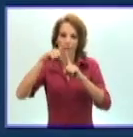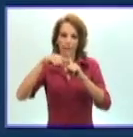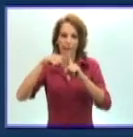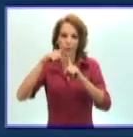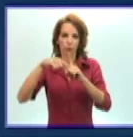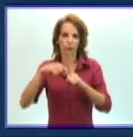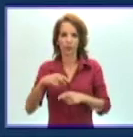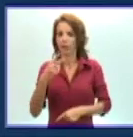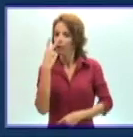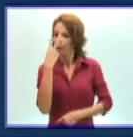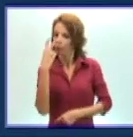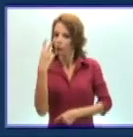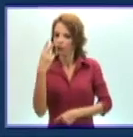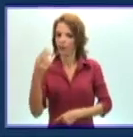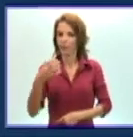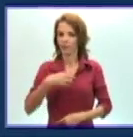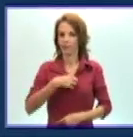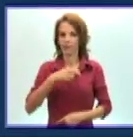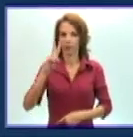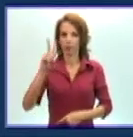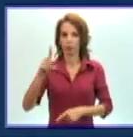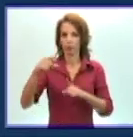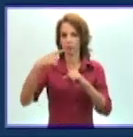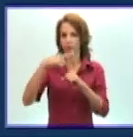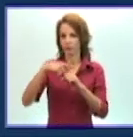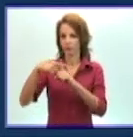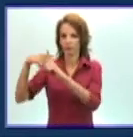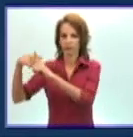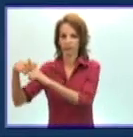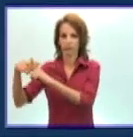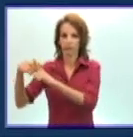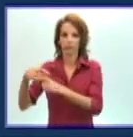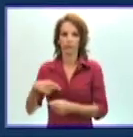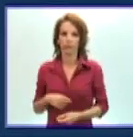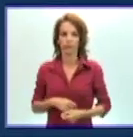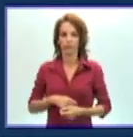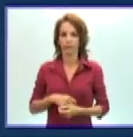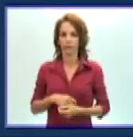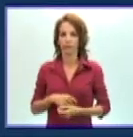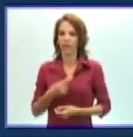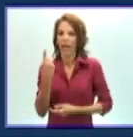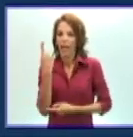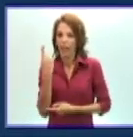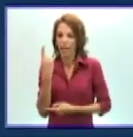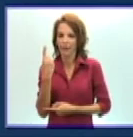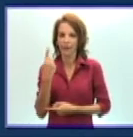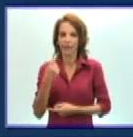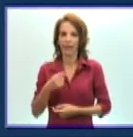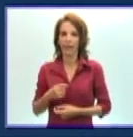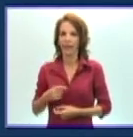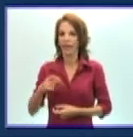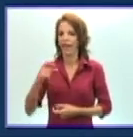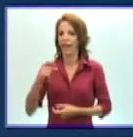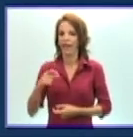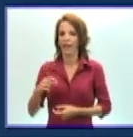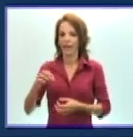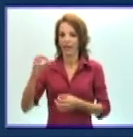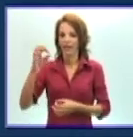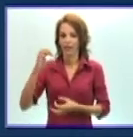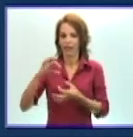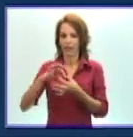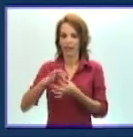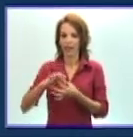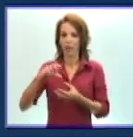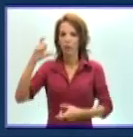que tiene dos escalas, donde en una escala lo que se mide es en grados Celsius y en el otro